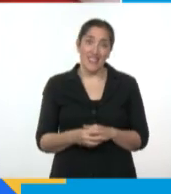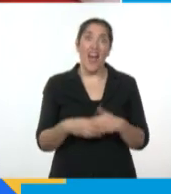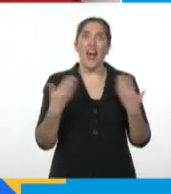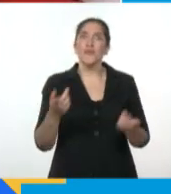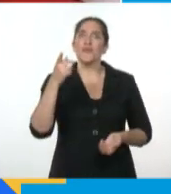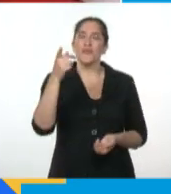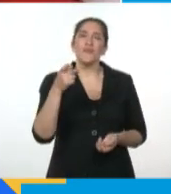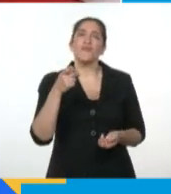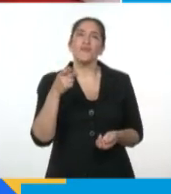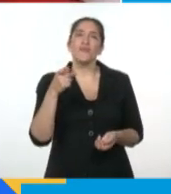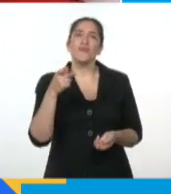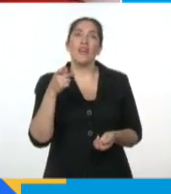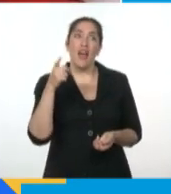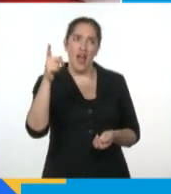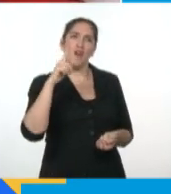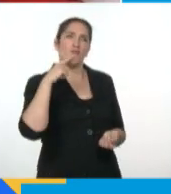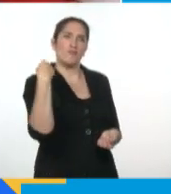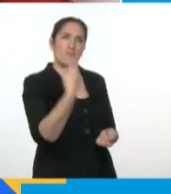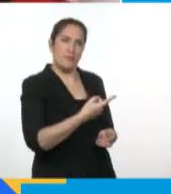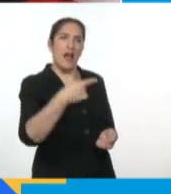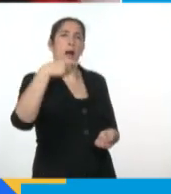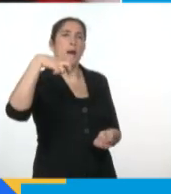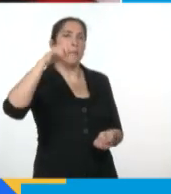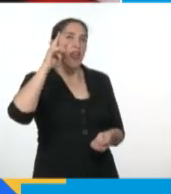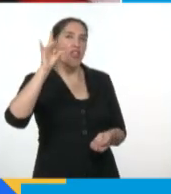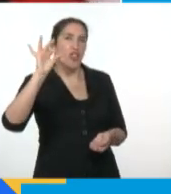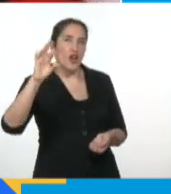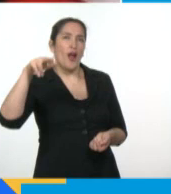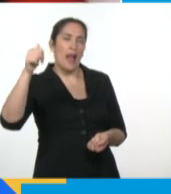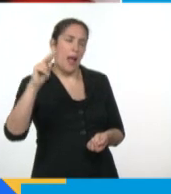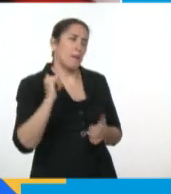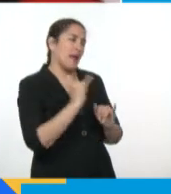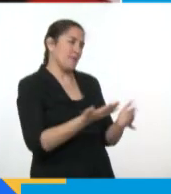Entonces Pedro Nava le dijo: mijita,